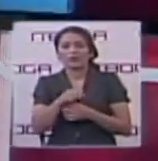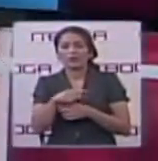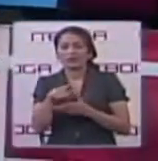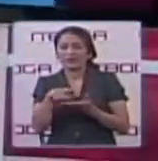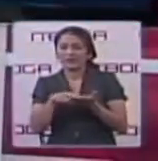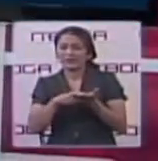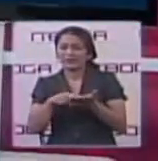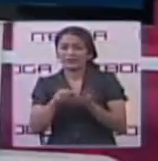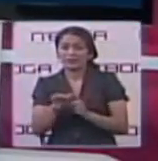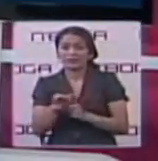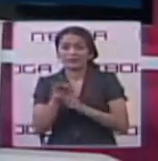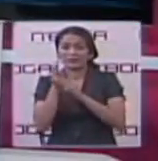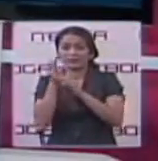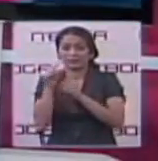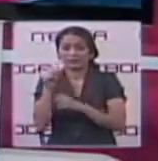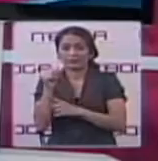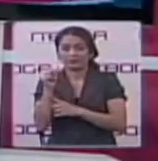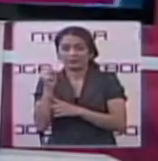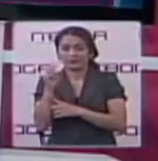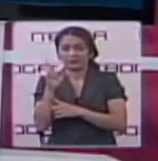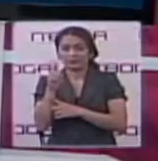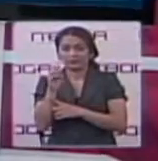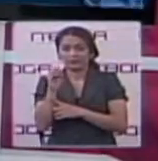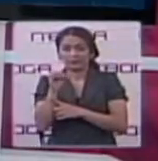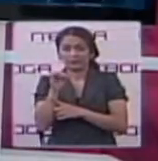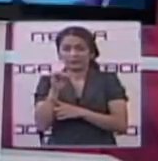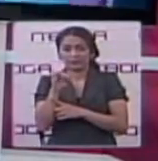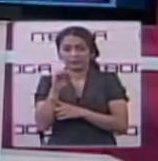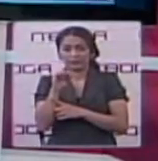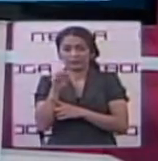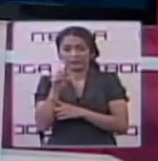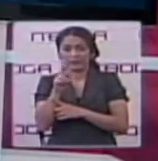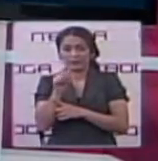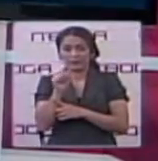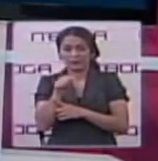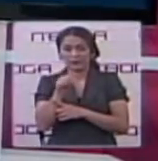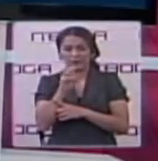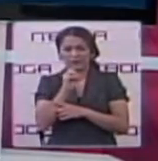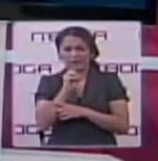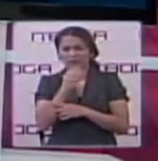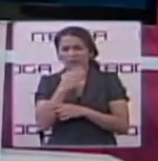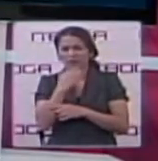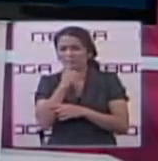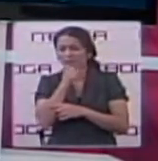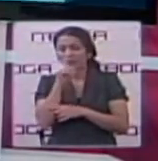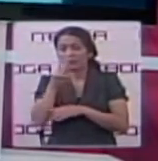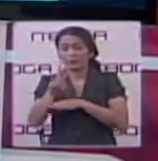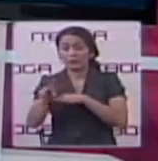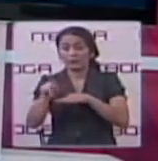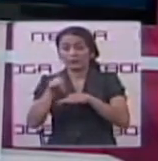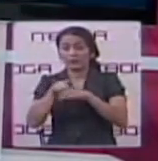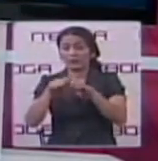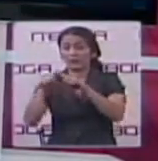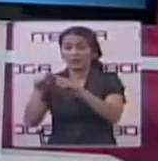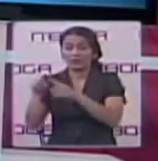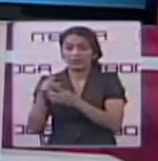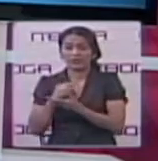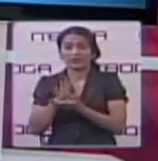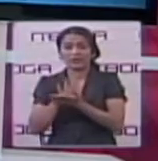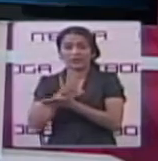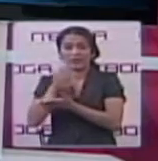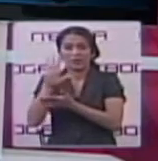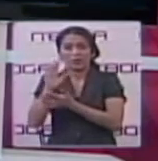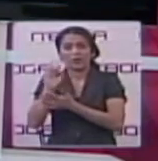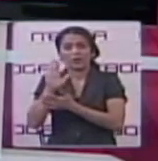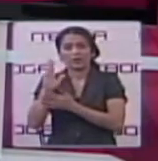congregó a decenas de futuros cocineros de diversas escuelas del país. El objetivo principal de sus organizadores fue dar a